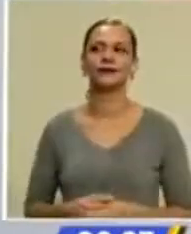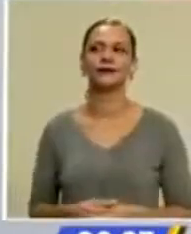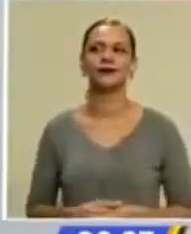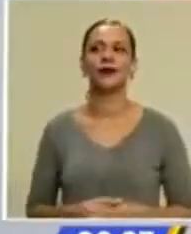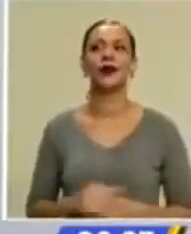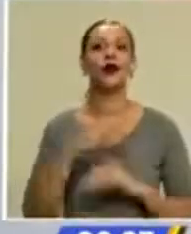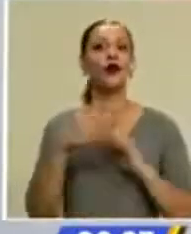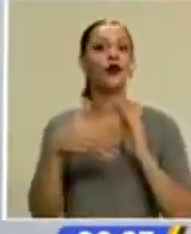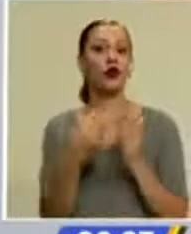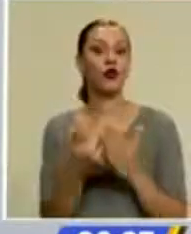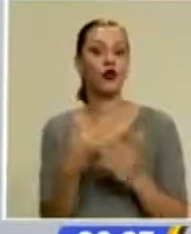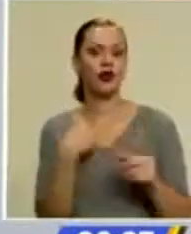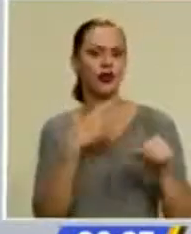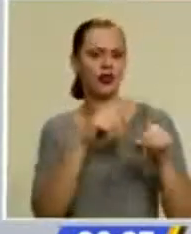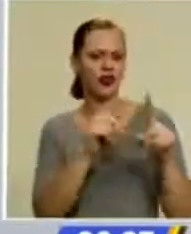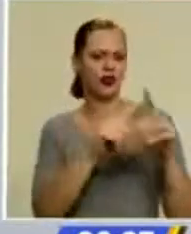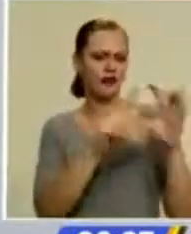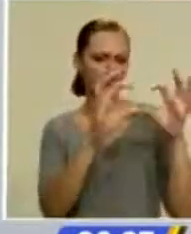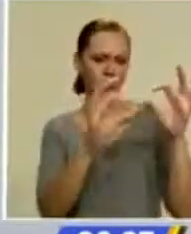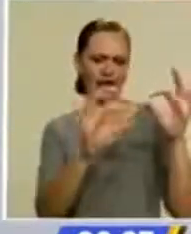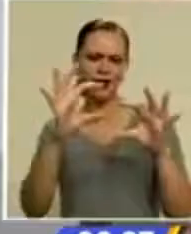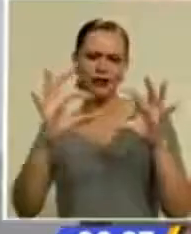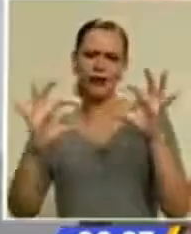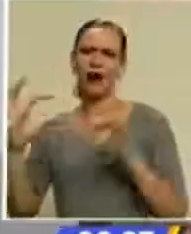¡Todos quedaron de diferente tamaño, papá!